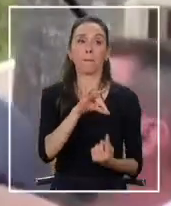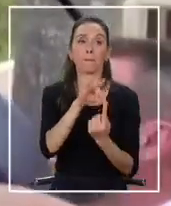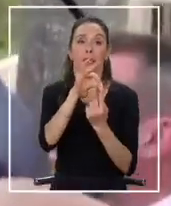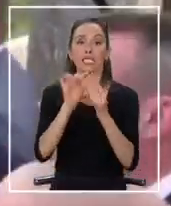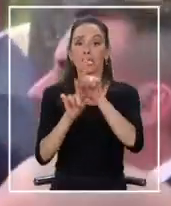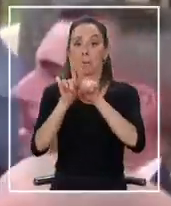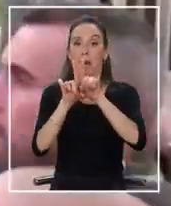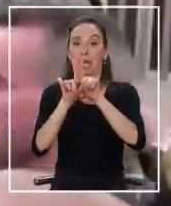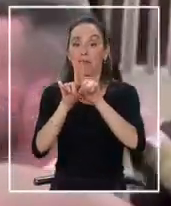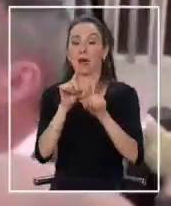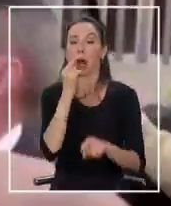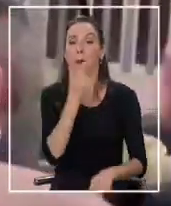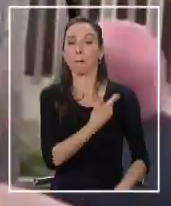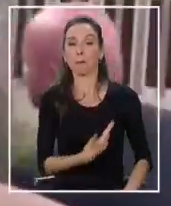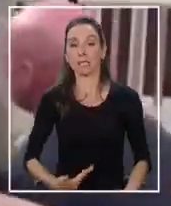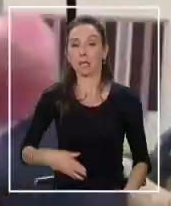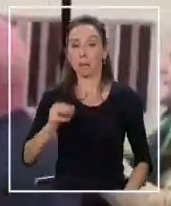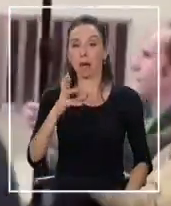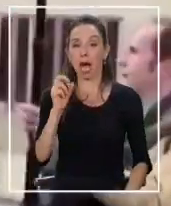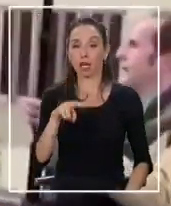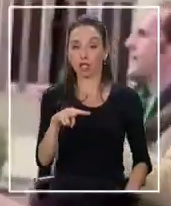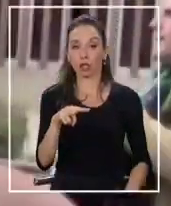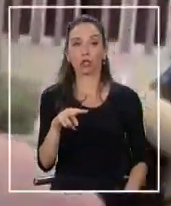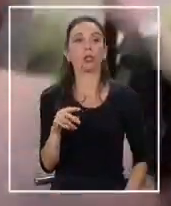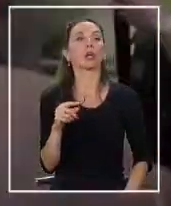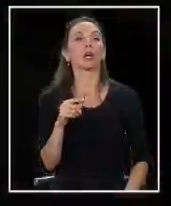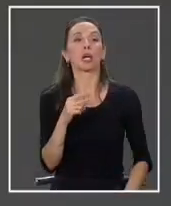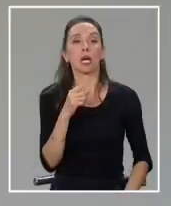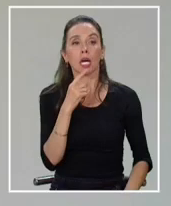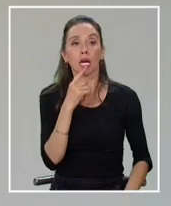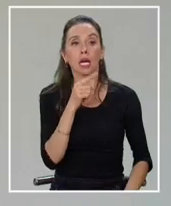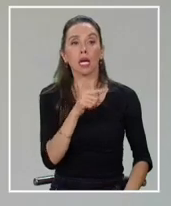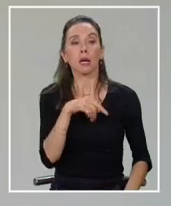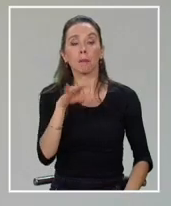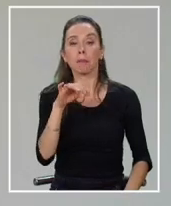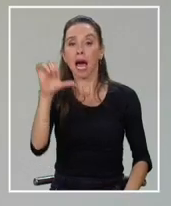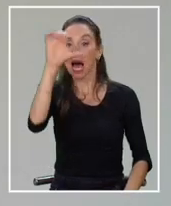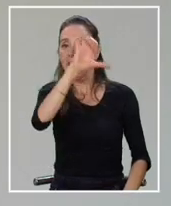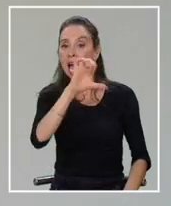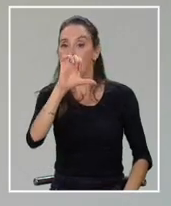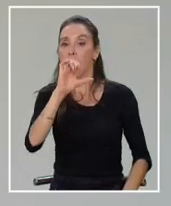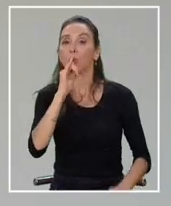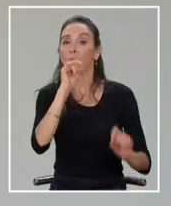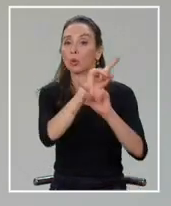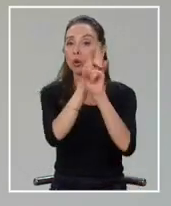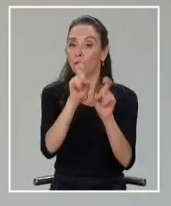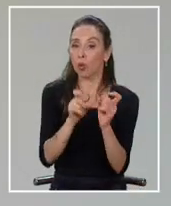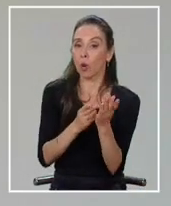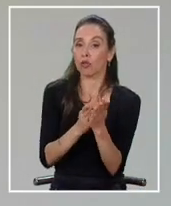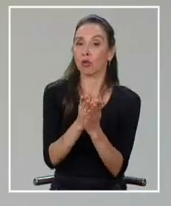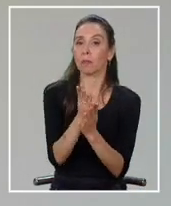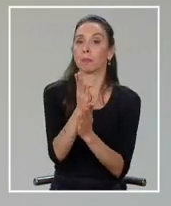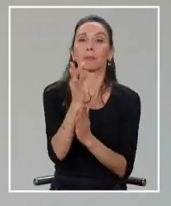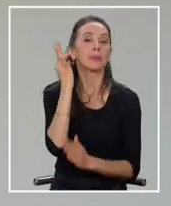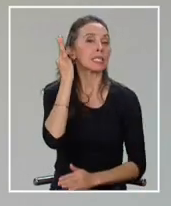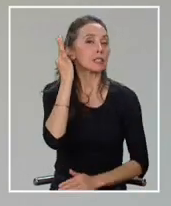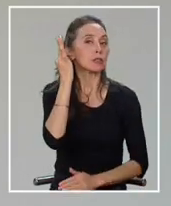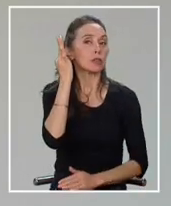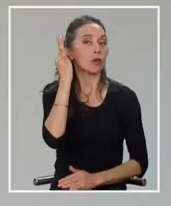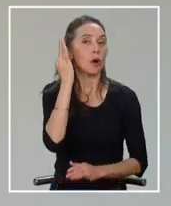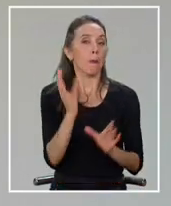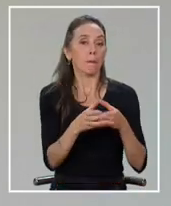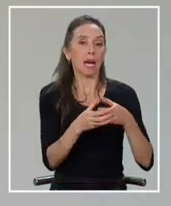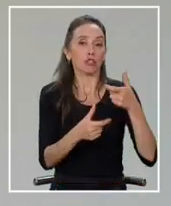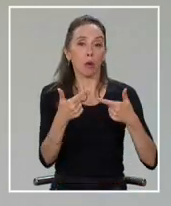principal rival del presidente Emmanuel Macron. Ha sido más euroescéptica en su comienzo partidario